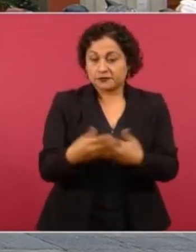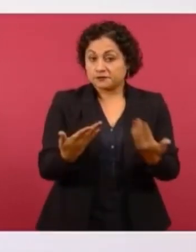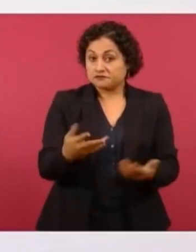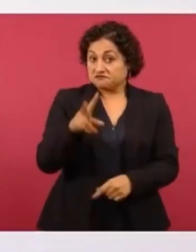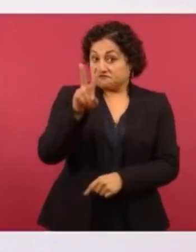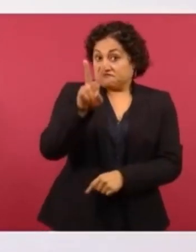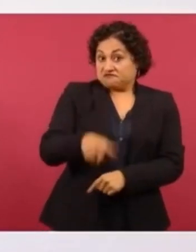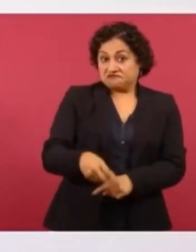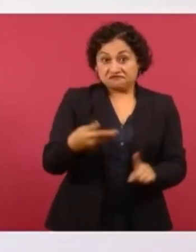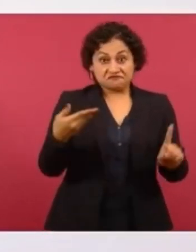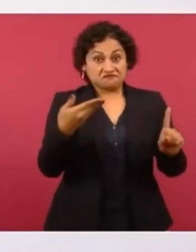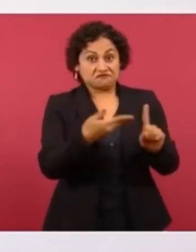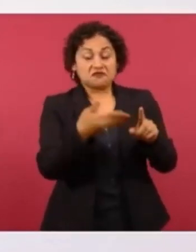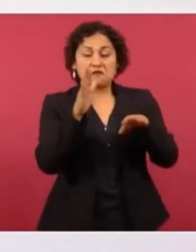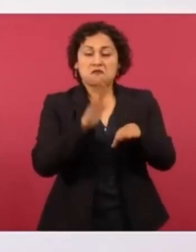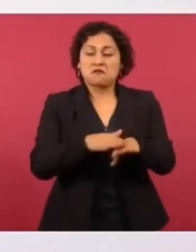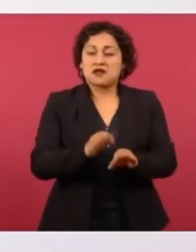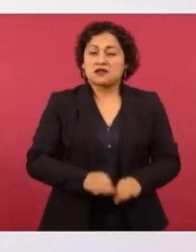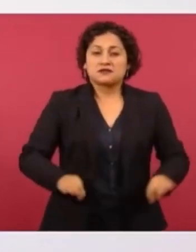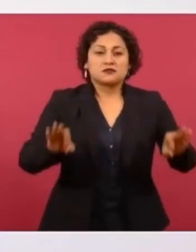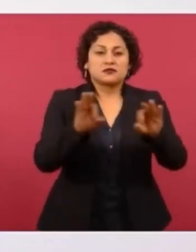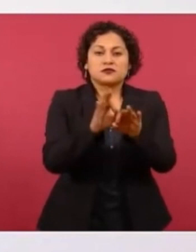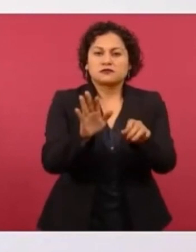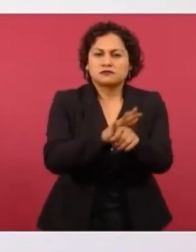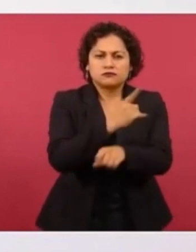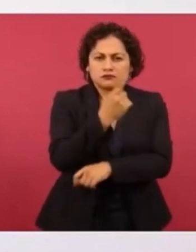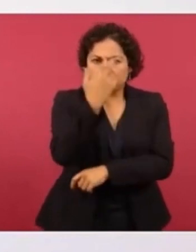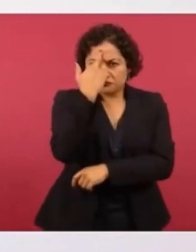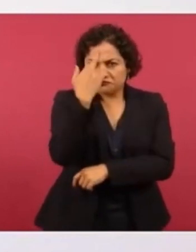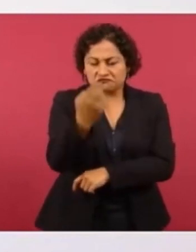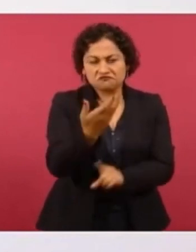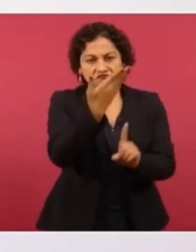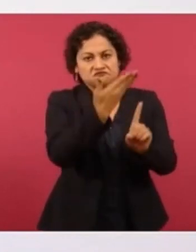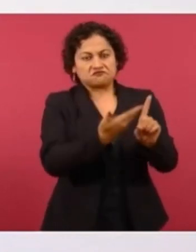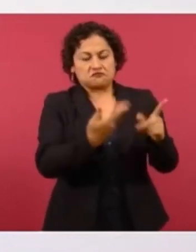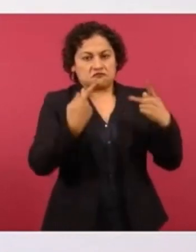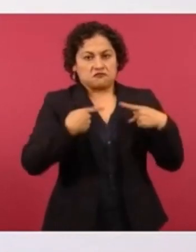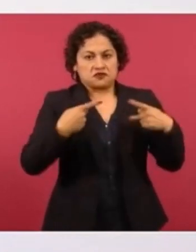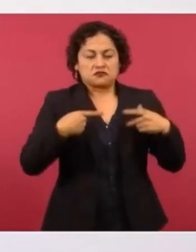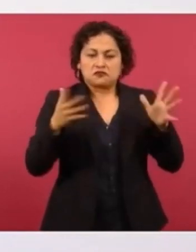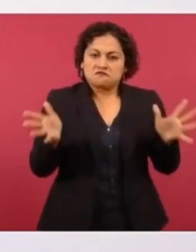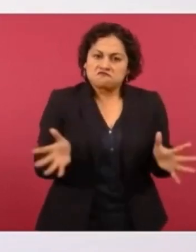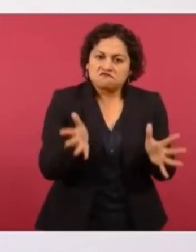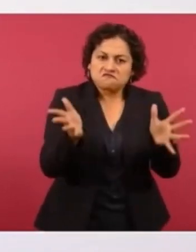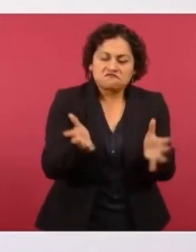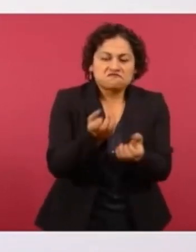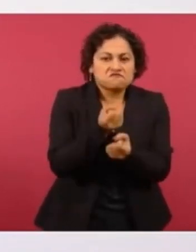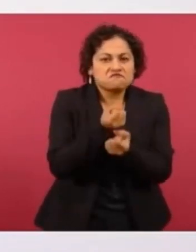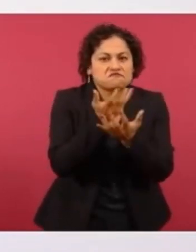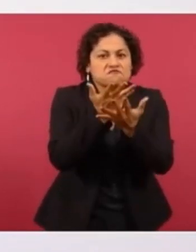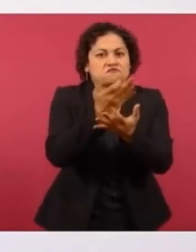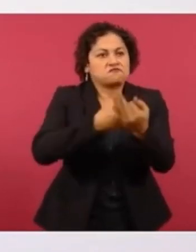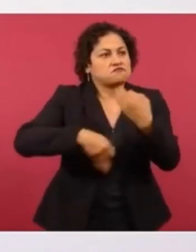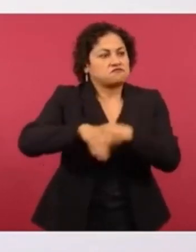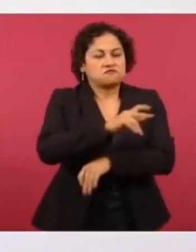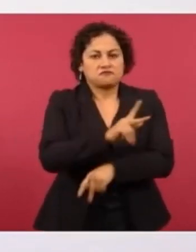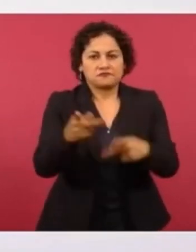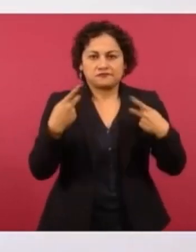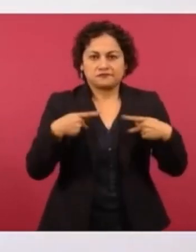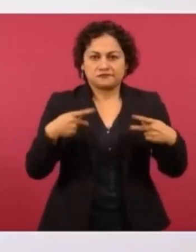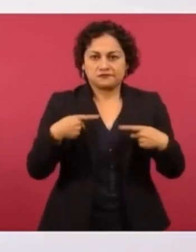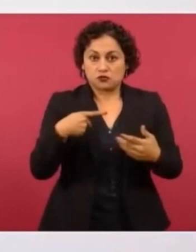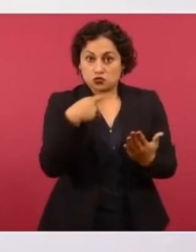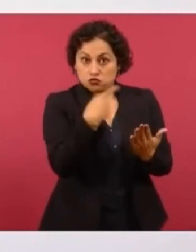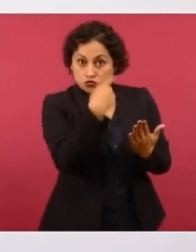importante debido a su rol como figura de inspiración su ideario es aún